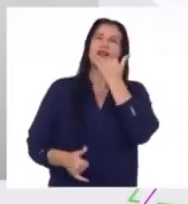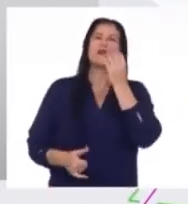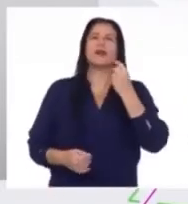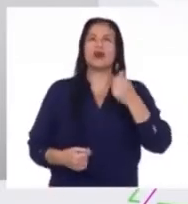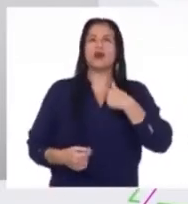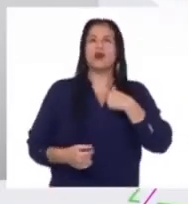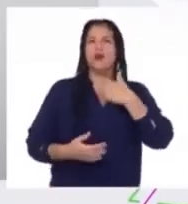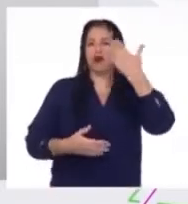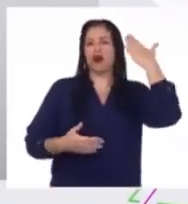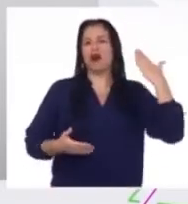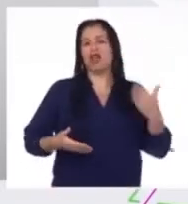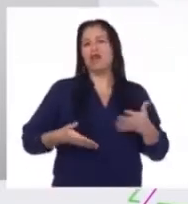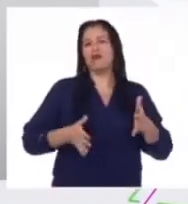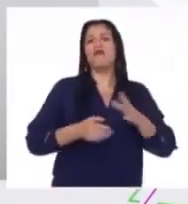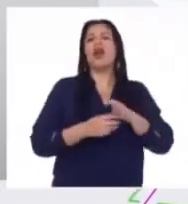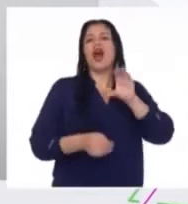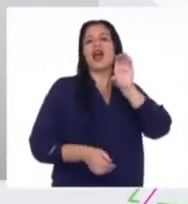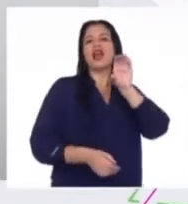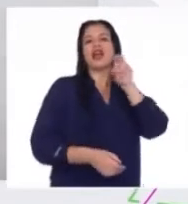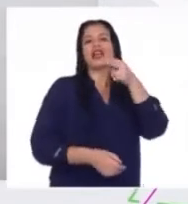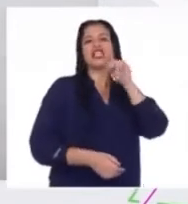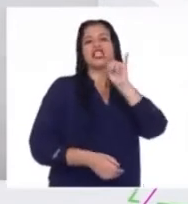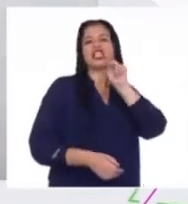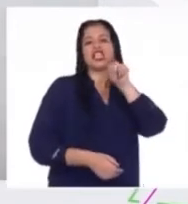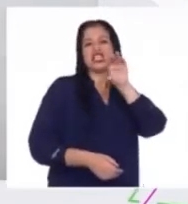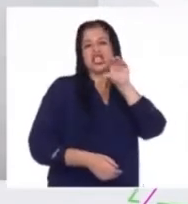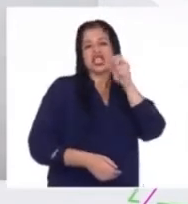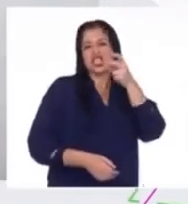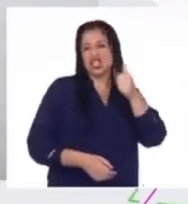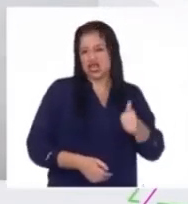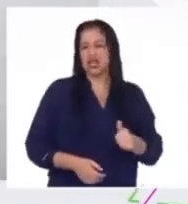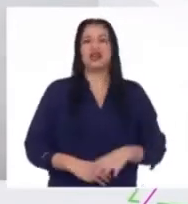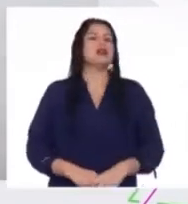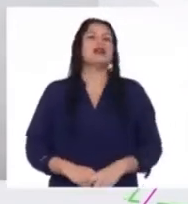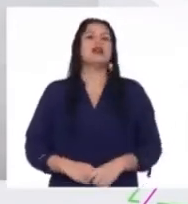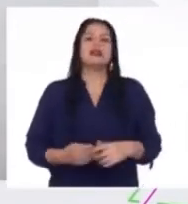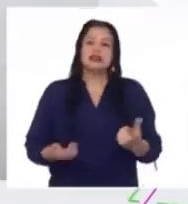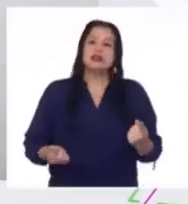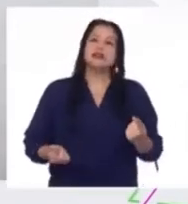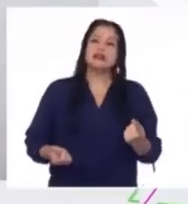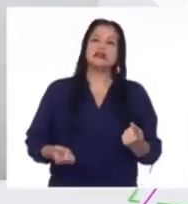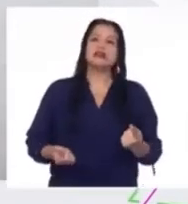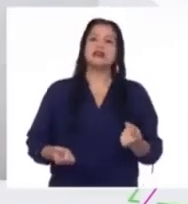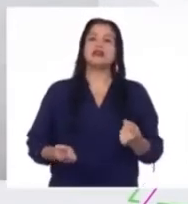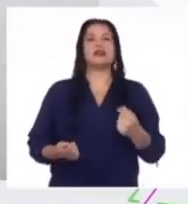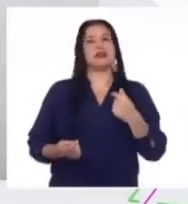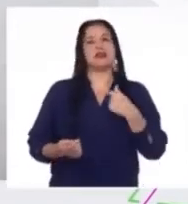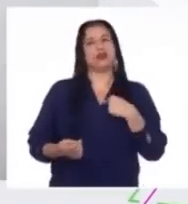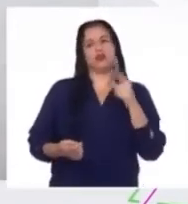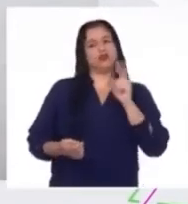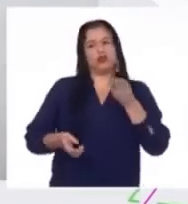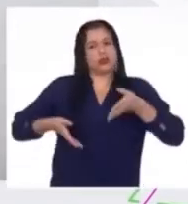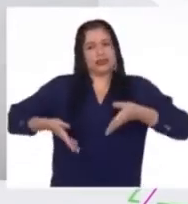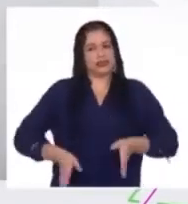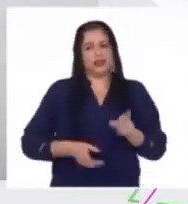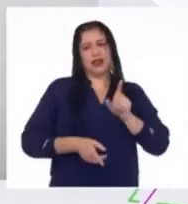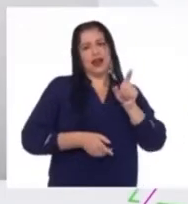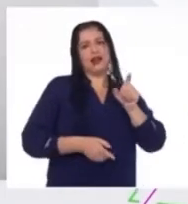vivía en Chincha y sí, si bien no nací